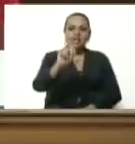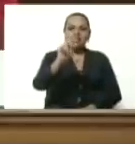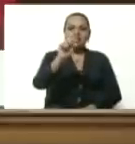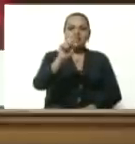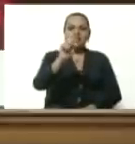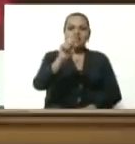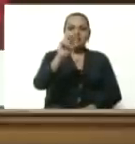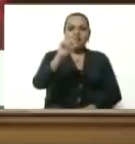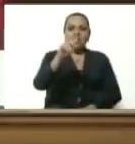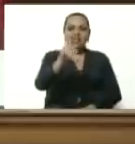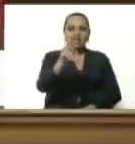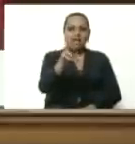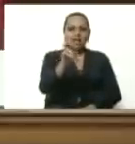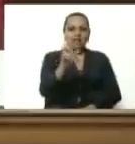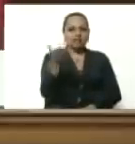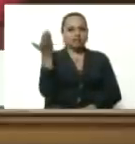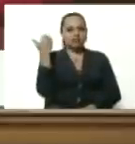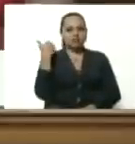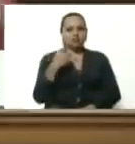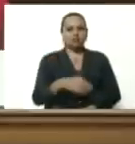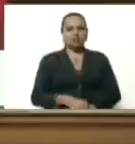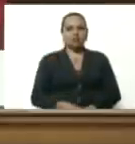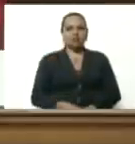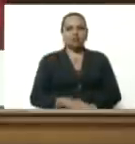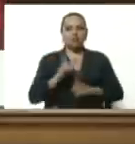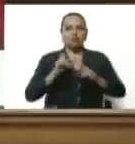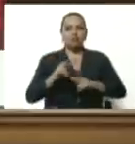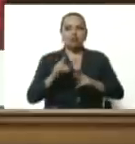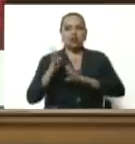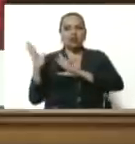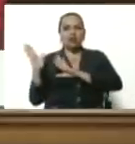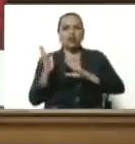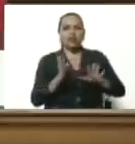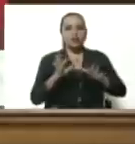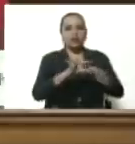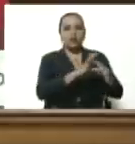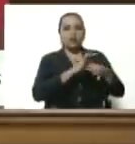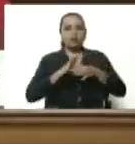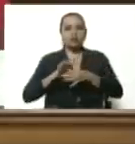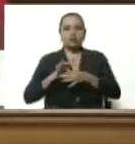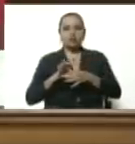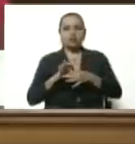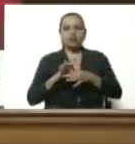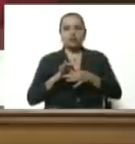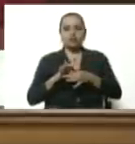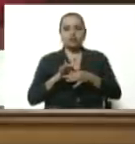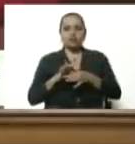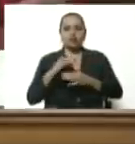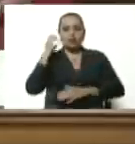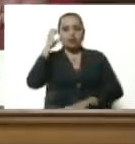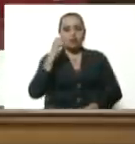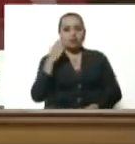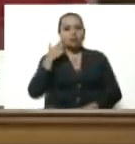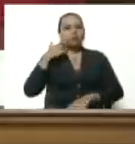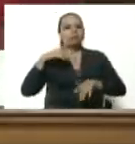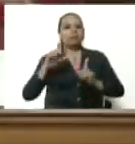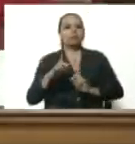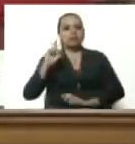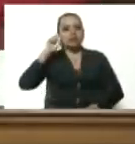No seremos Santander nunca. Que venga la Unión Europea. Por Dios, nos atacan, recuerden, con el